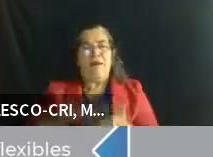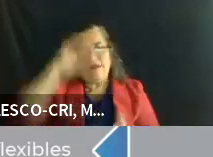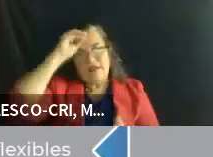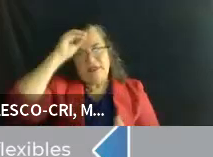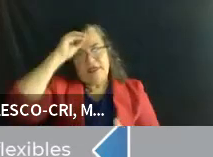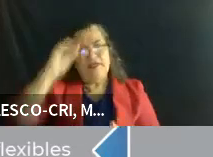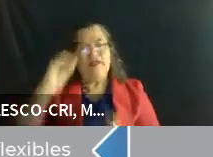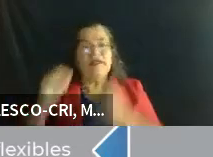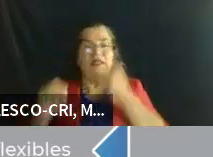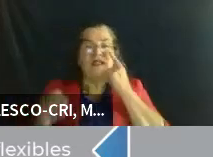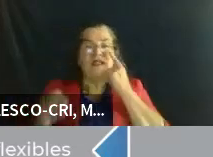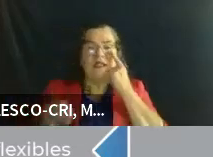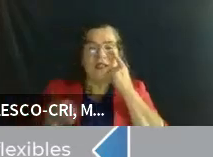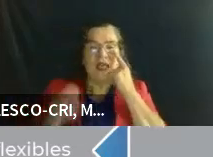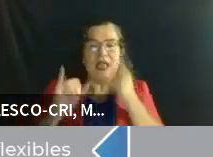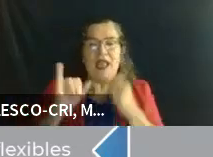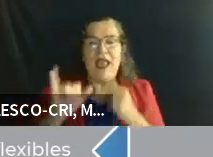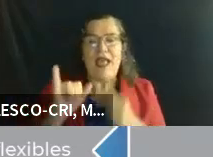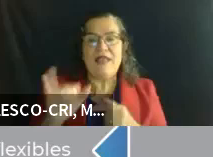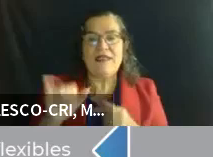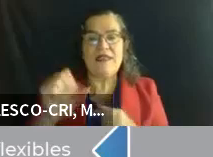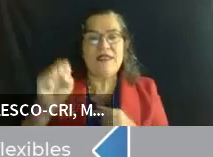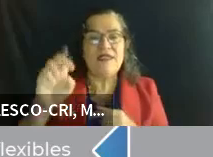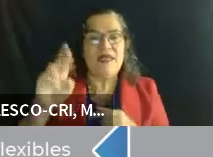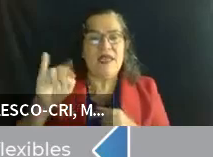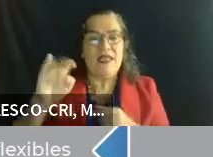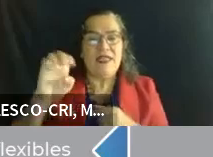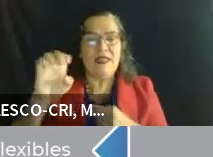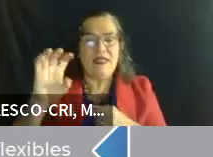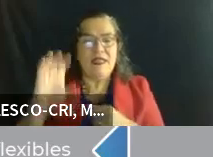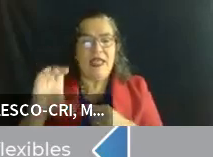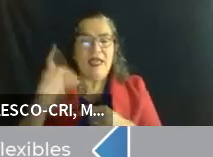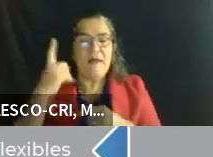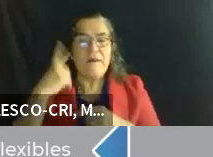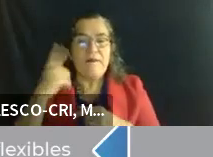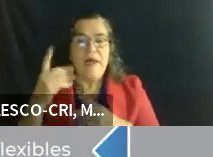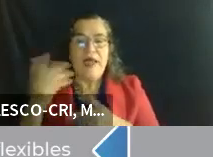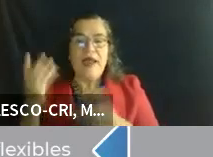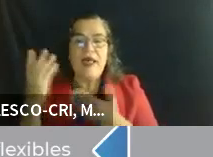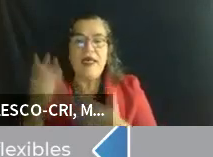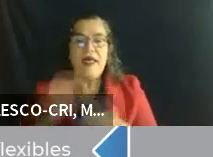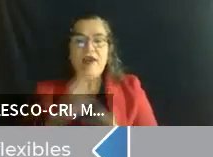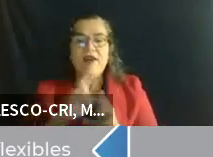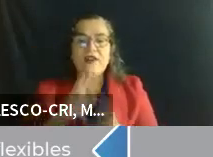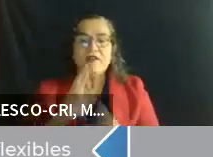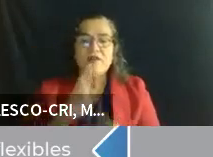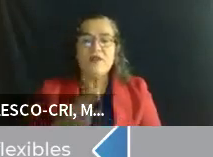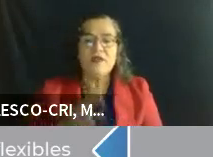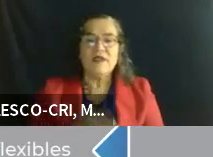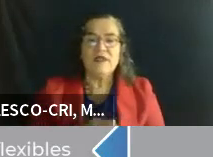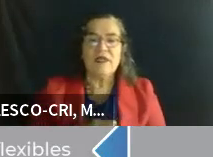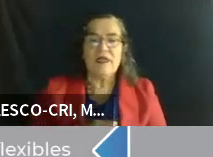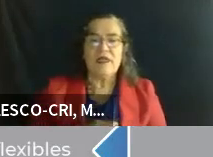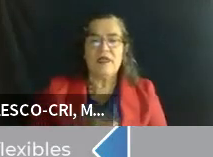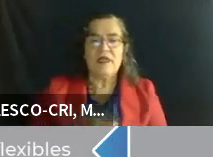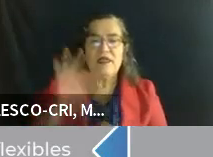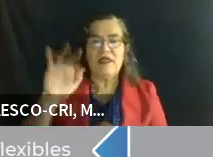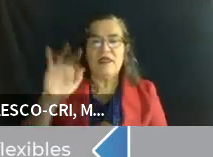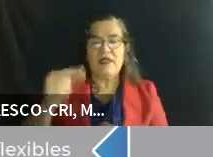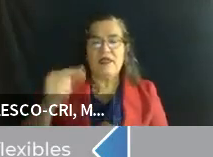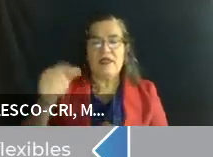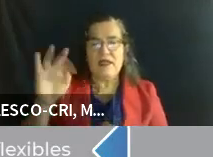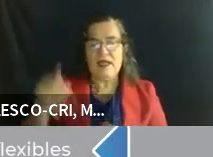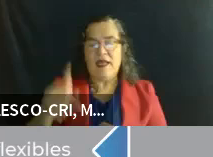dar respuestas a esta brecha de habilidades, pero que la voy a correlacionar en esta presentación con la necesidad